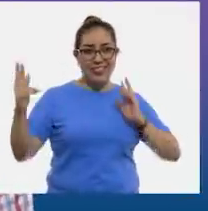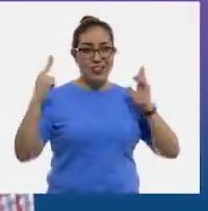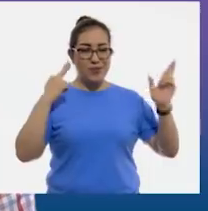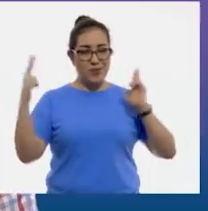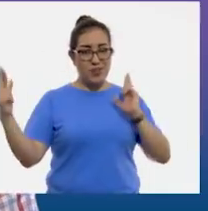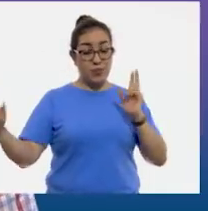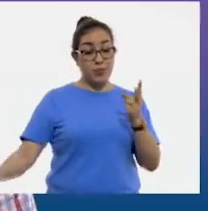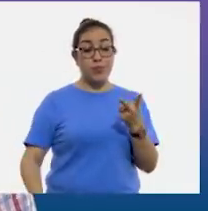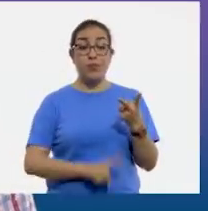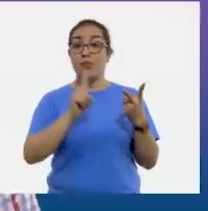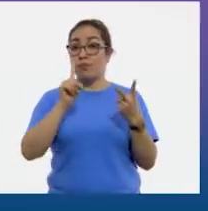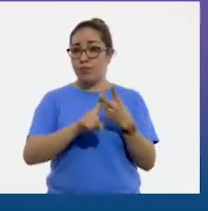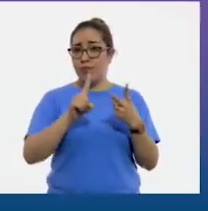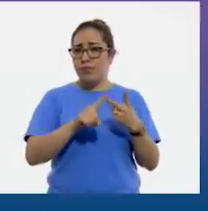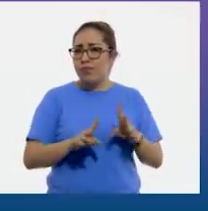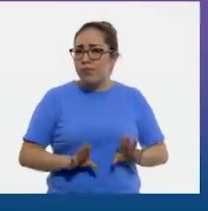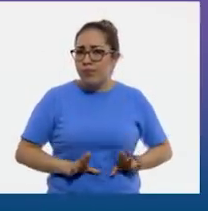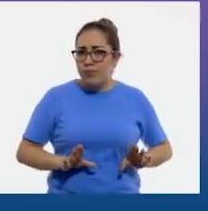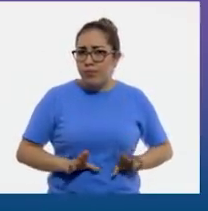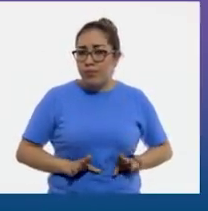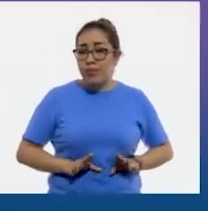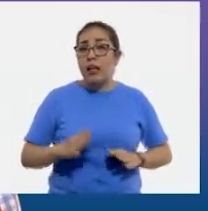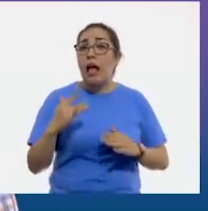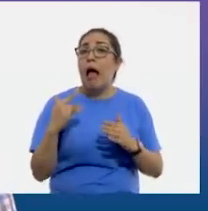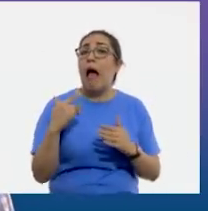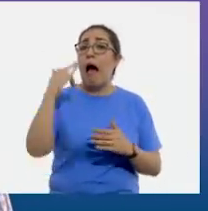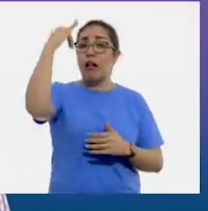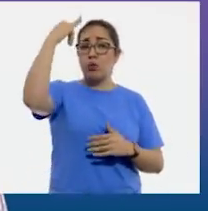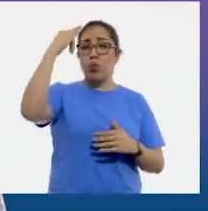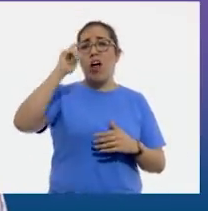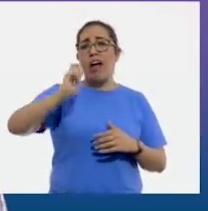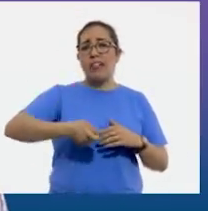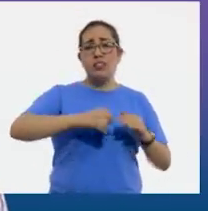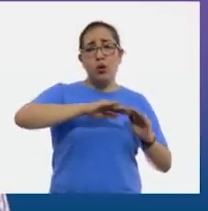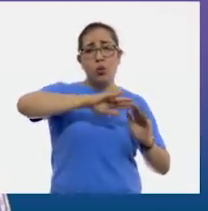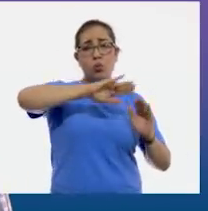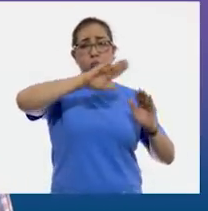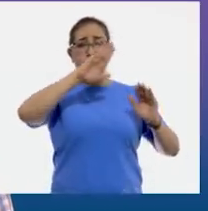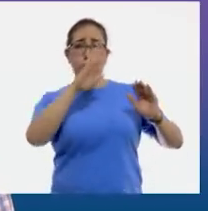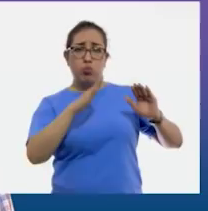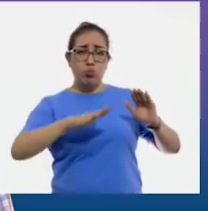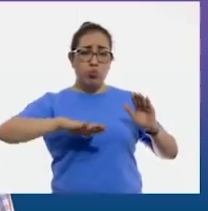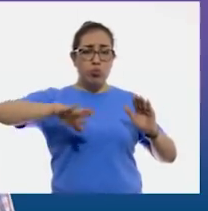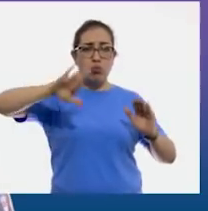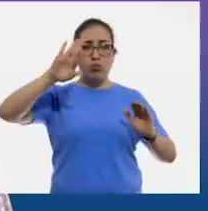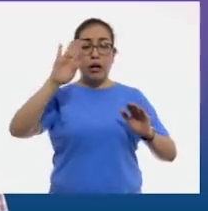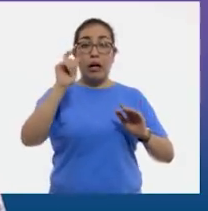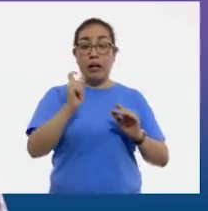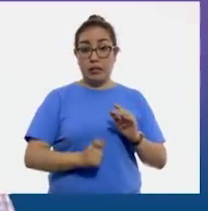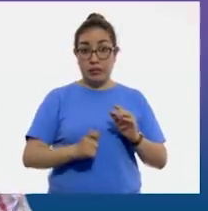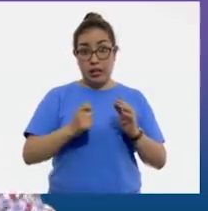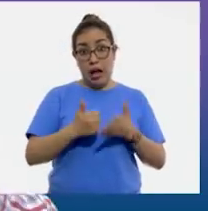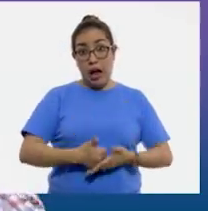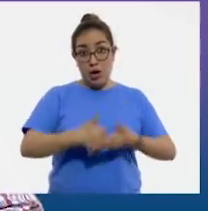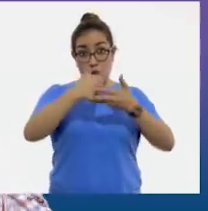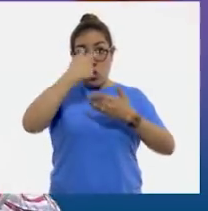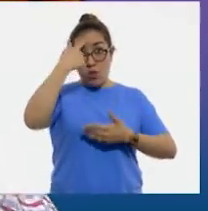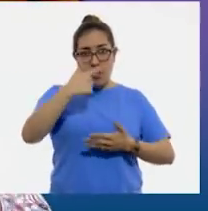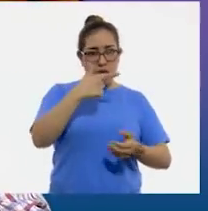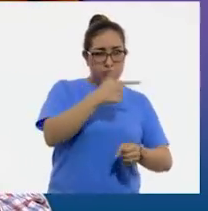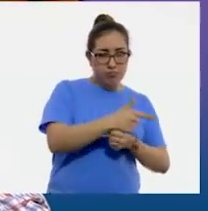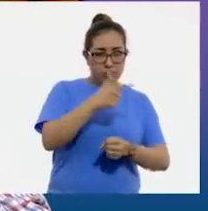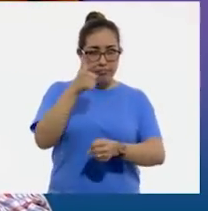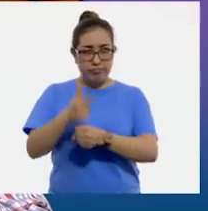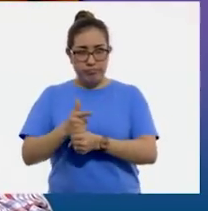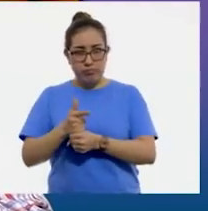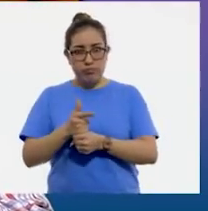La segunda de ellas, la altura. Es la cualidad que nos permite distinguir entre un sonido